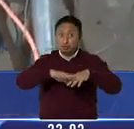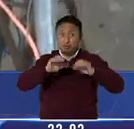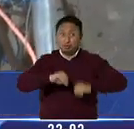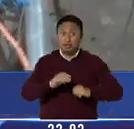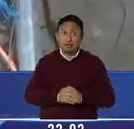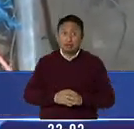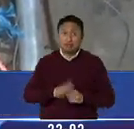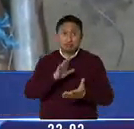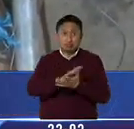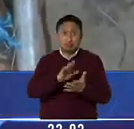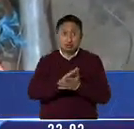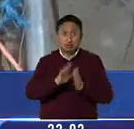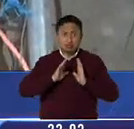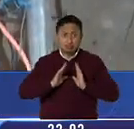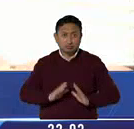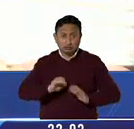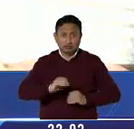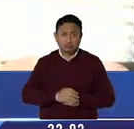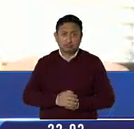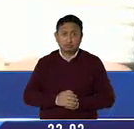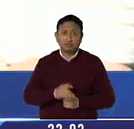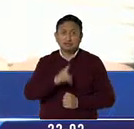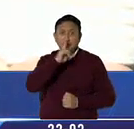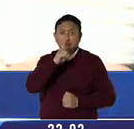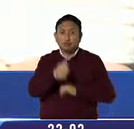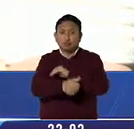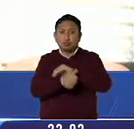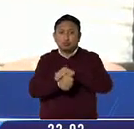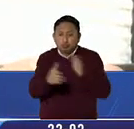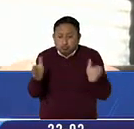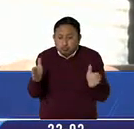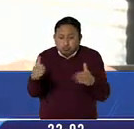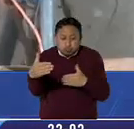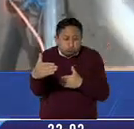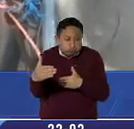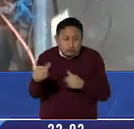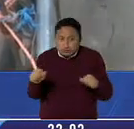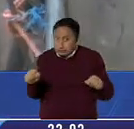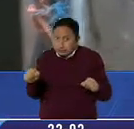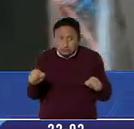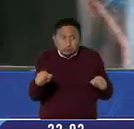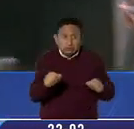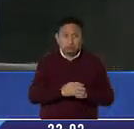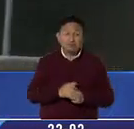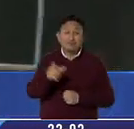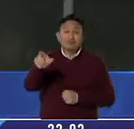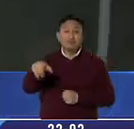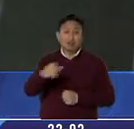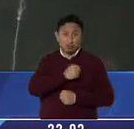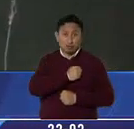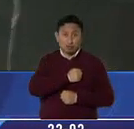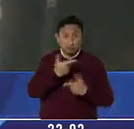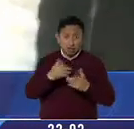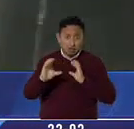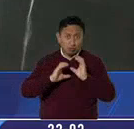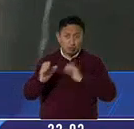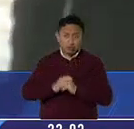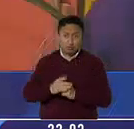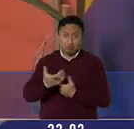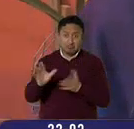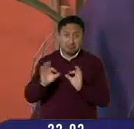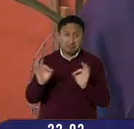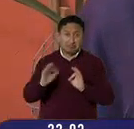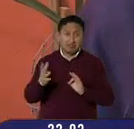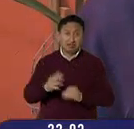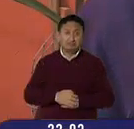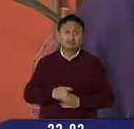poder desenvolverse de forma adecuada. Permanece en lo que parece un patio reducido. Han hablado con los dueños del can, pero no hay correctivos.